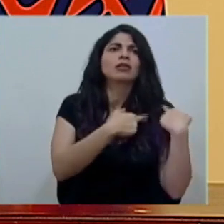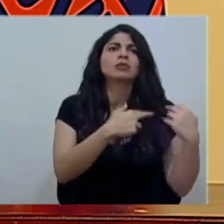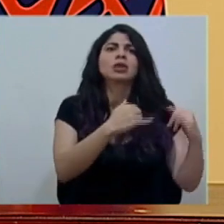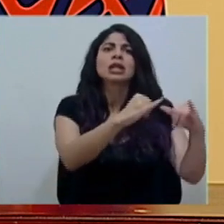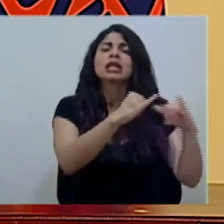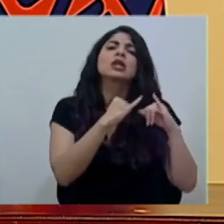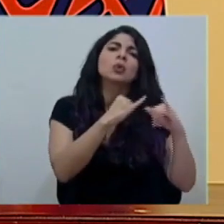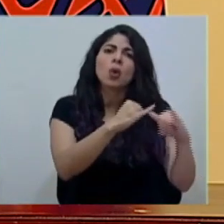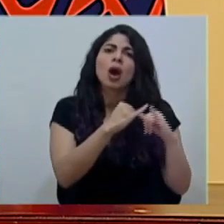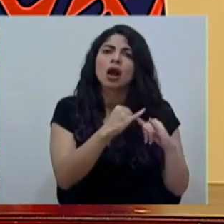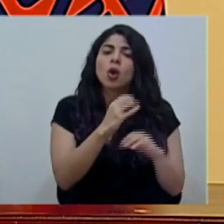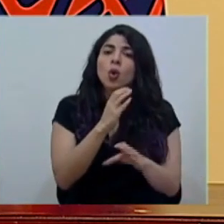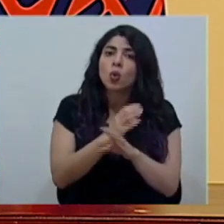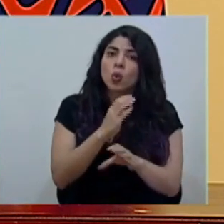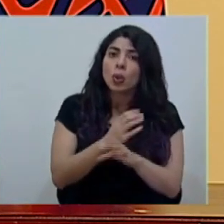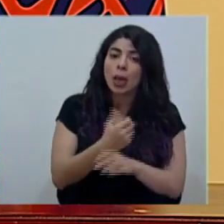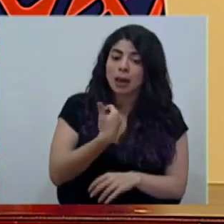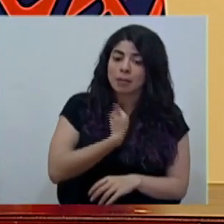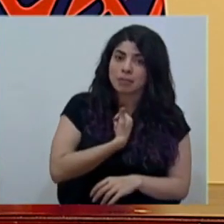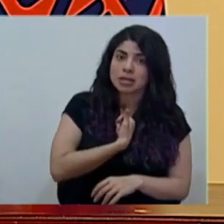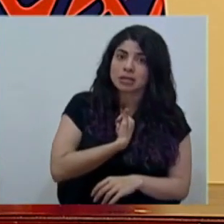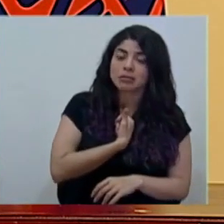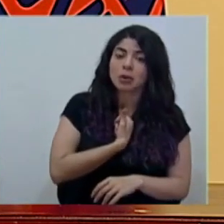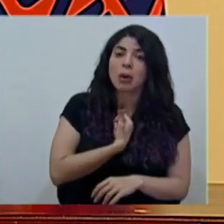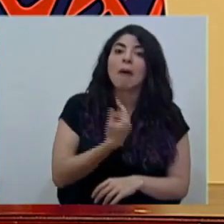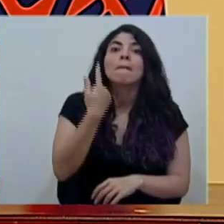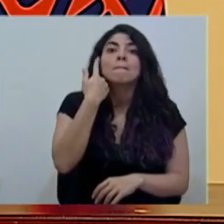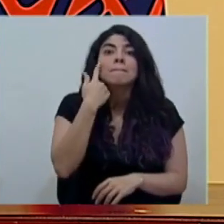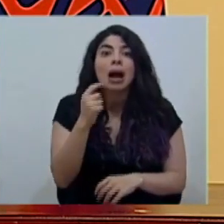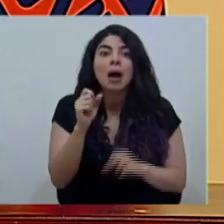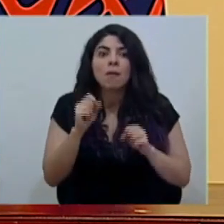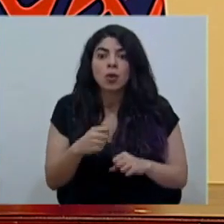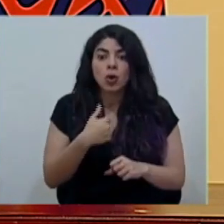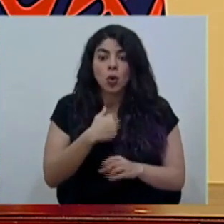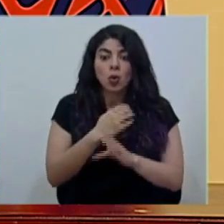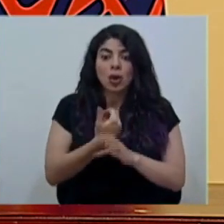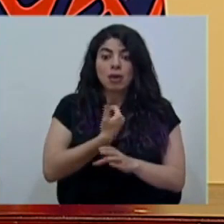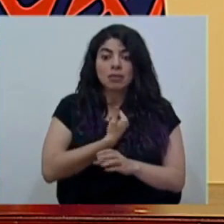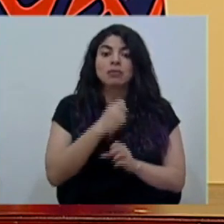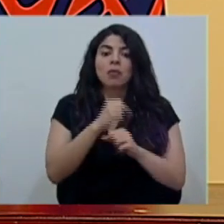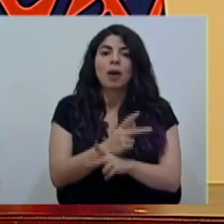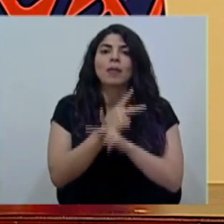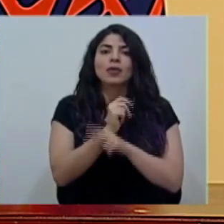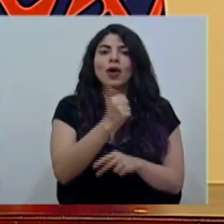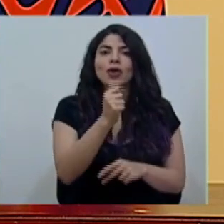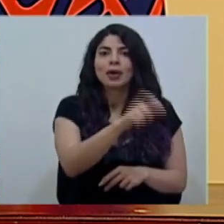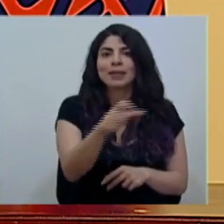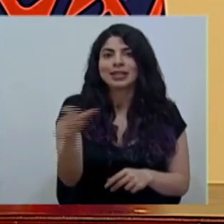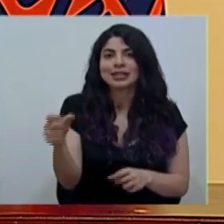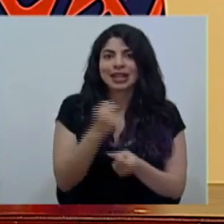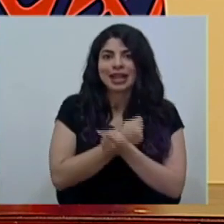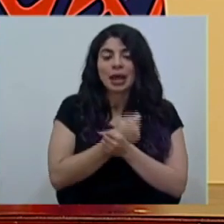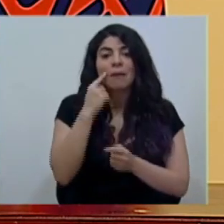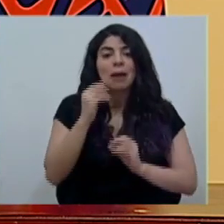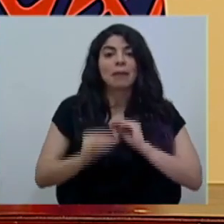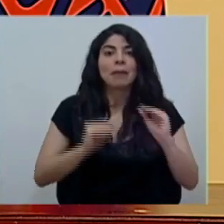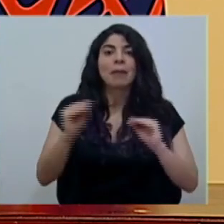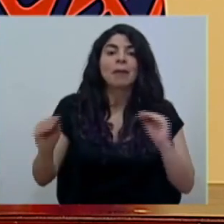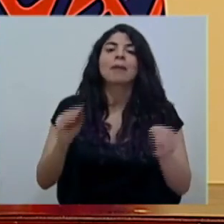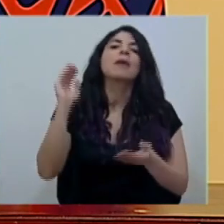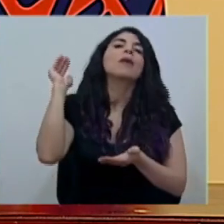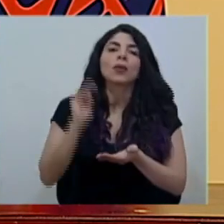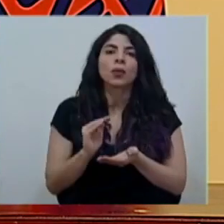cuidarnos a nosotros mismos para precisamente proteger a aquellos que amamos y lógicamente disminuir la transmisión